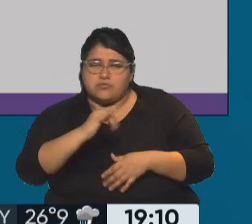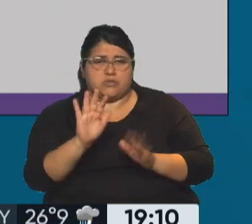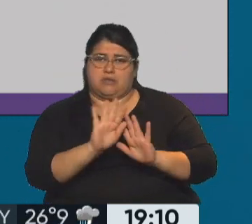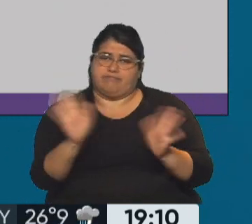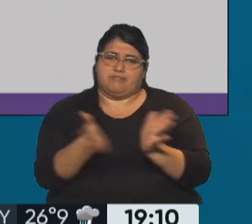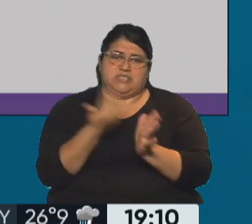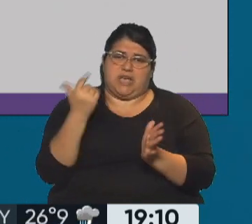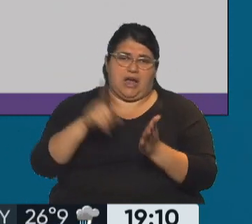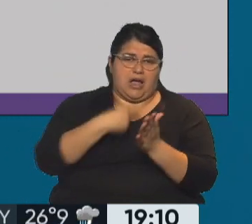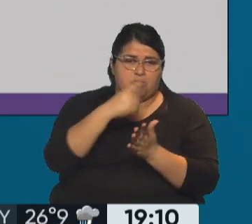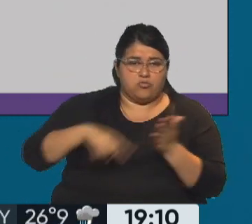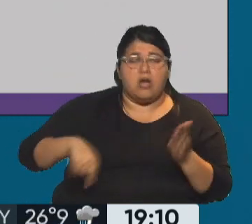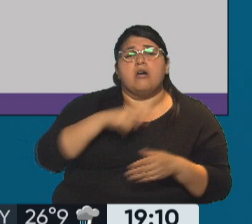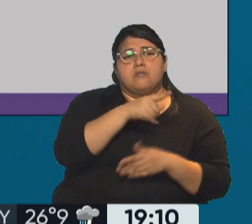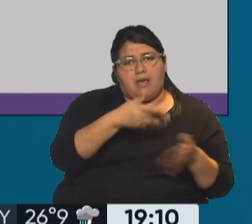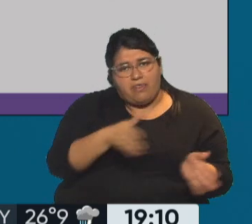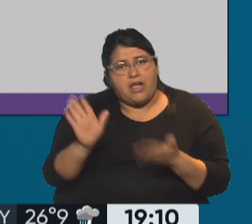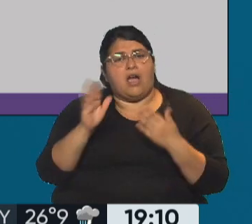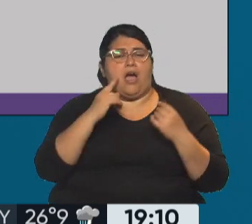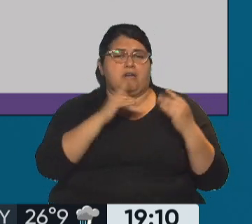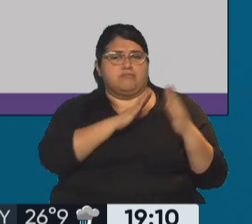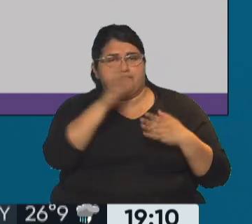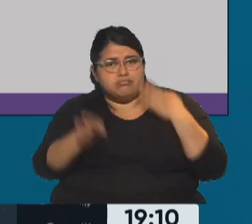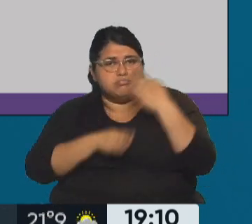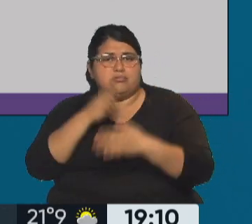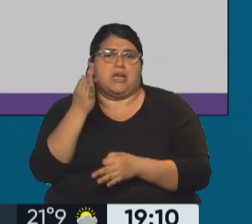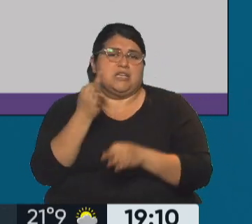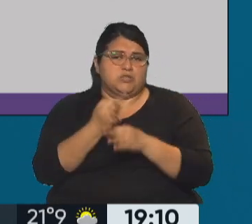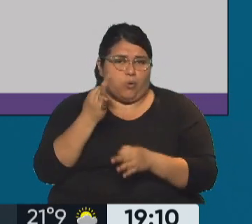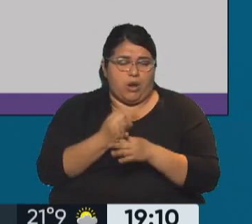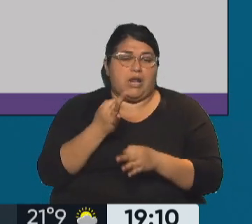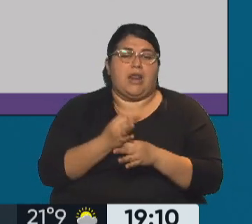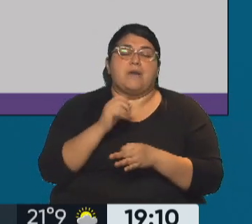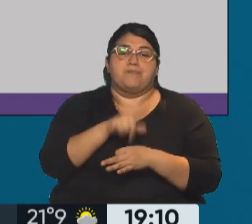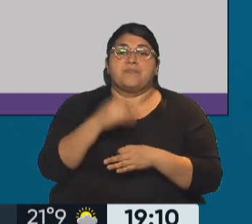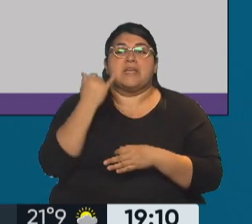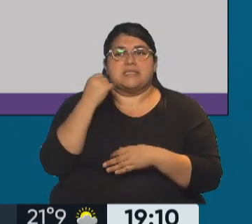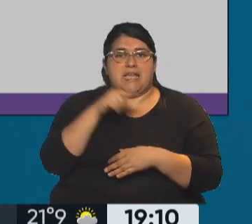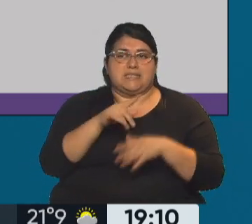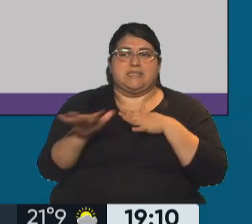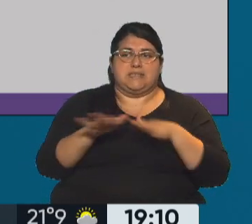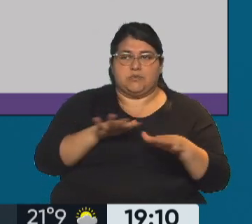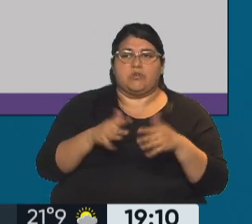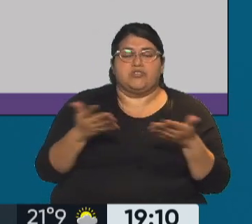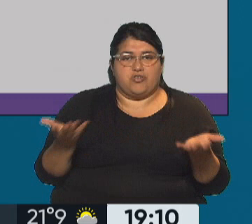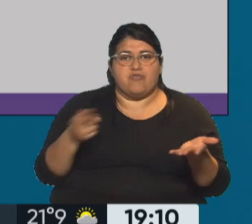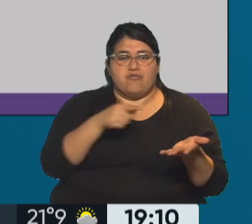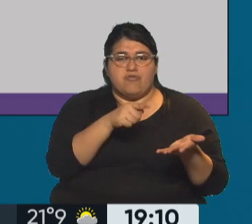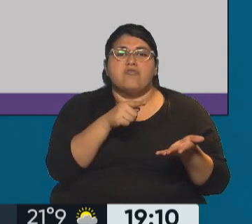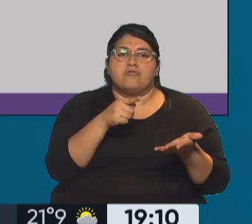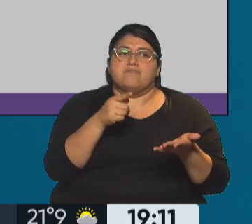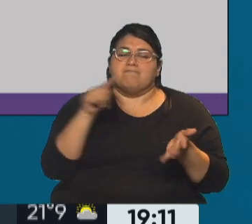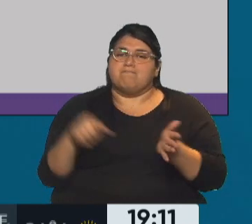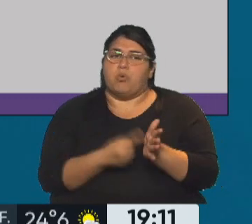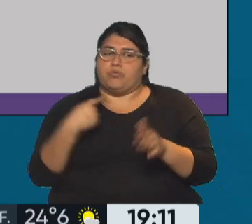votantes lleguen a las escuelas y bueno todo está desarrollado derecho que digamos a